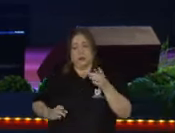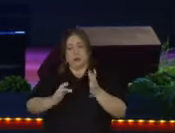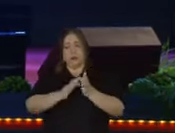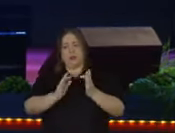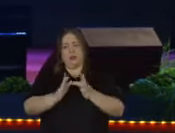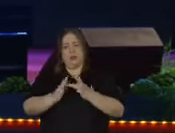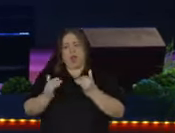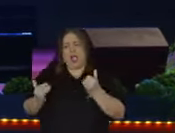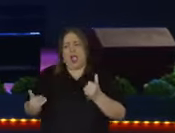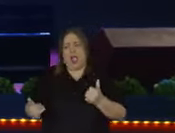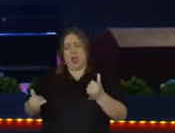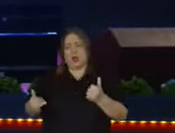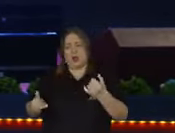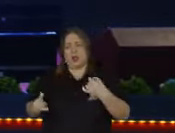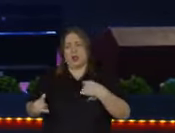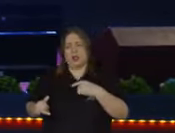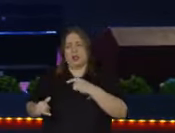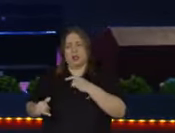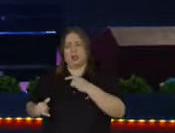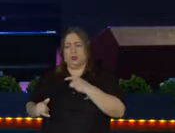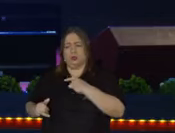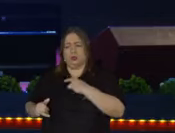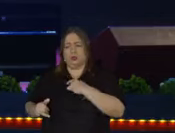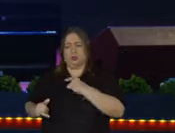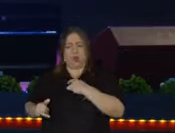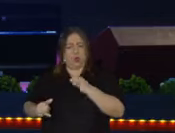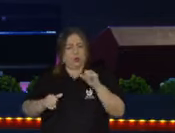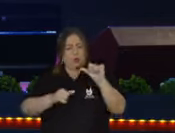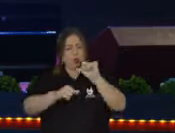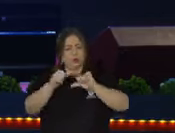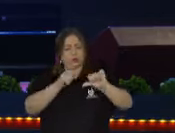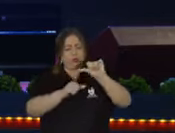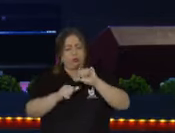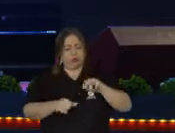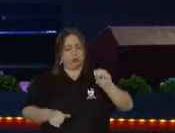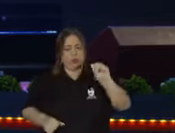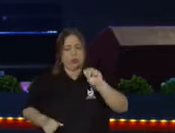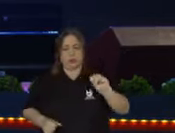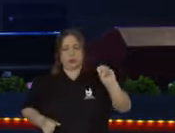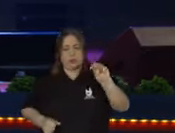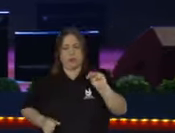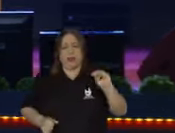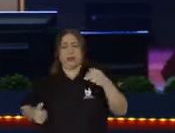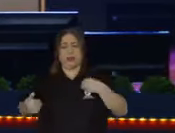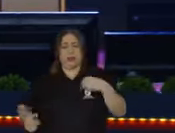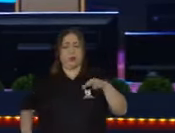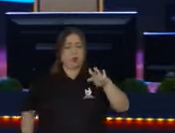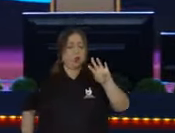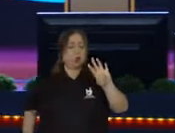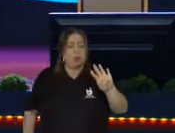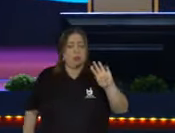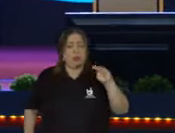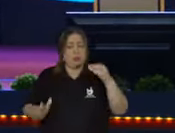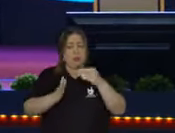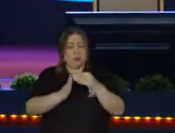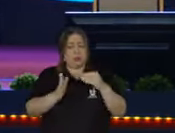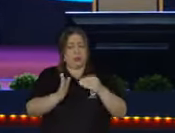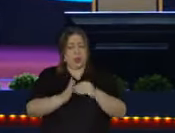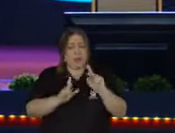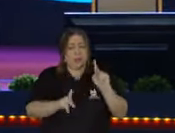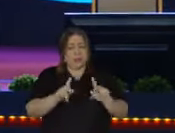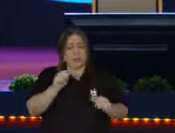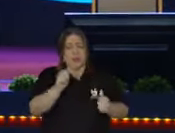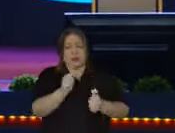justo ahora que estamos llenando las redes sociales, tenemos 400 millones de seguidores. Bueno, no había